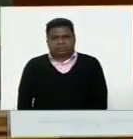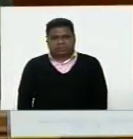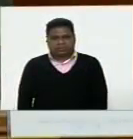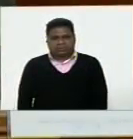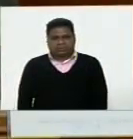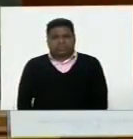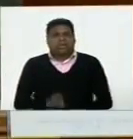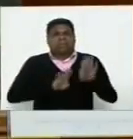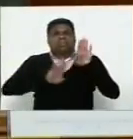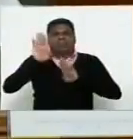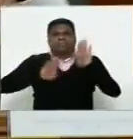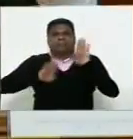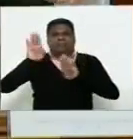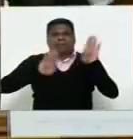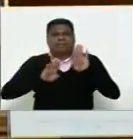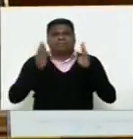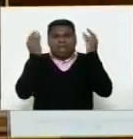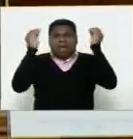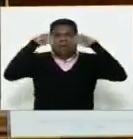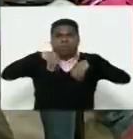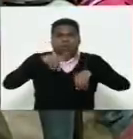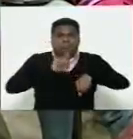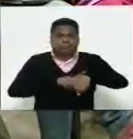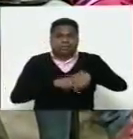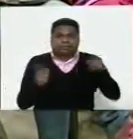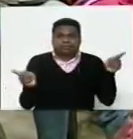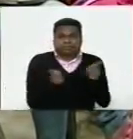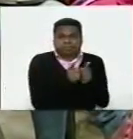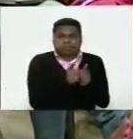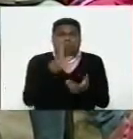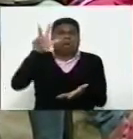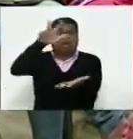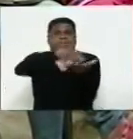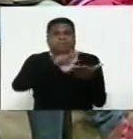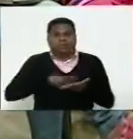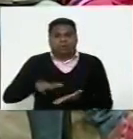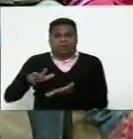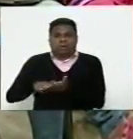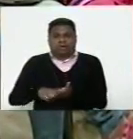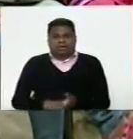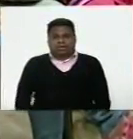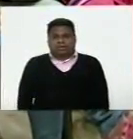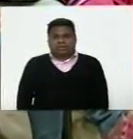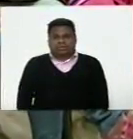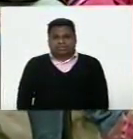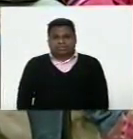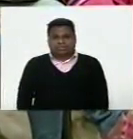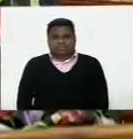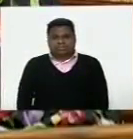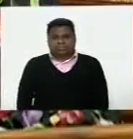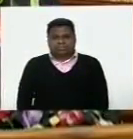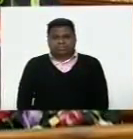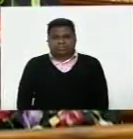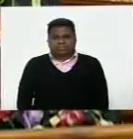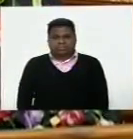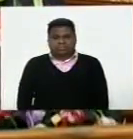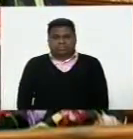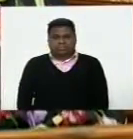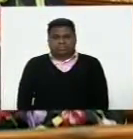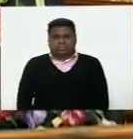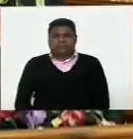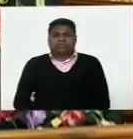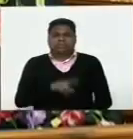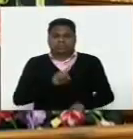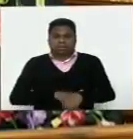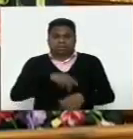los constituyentes que estén de acuerdo con la disposición transitoria, aprobado. Disposición derogatoria. Disposición derogatoria.